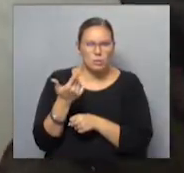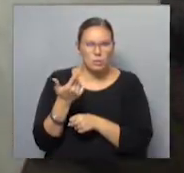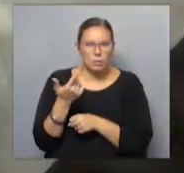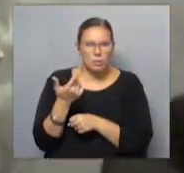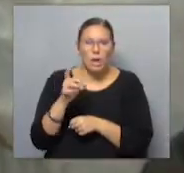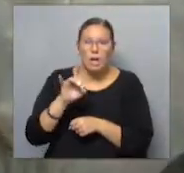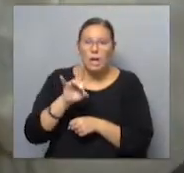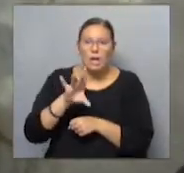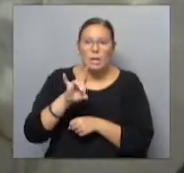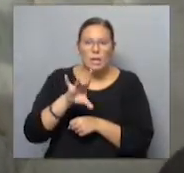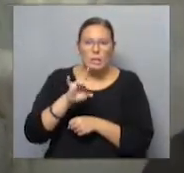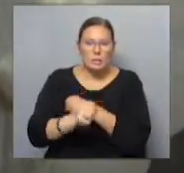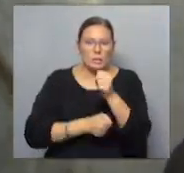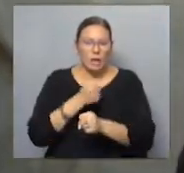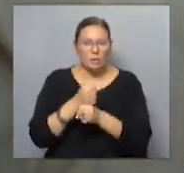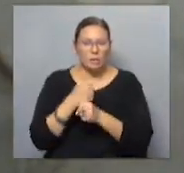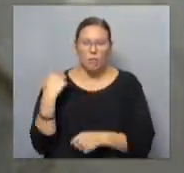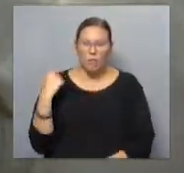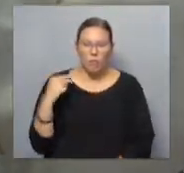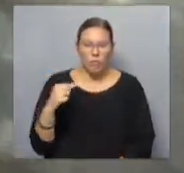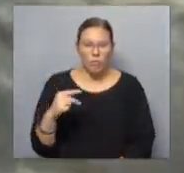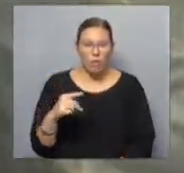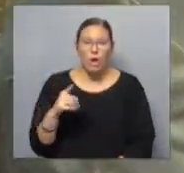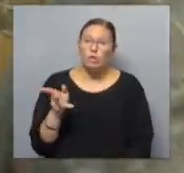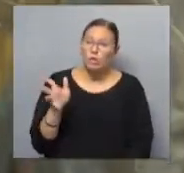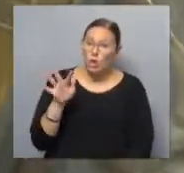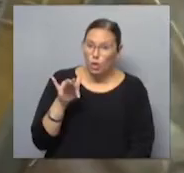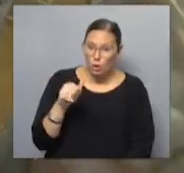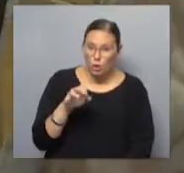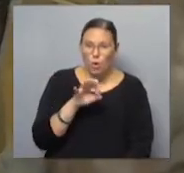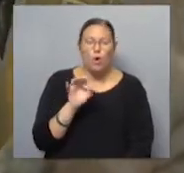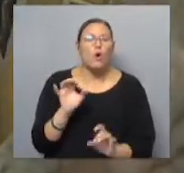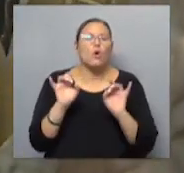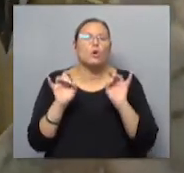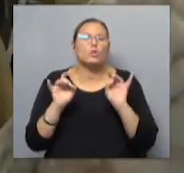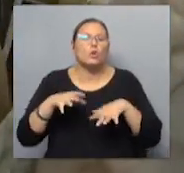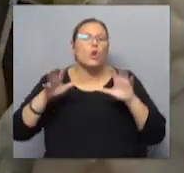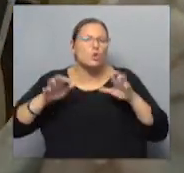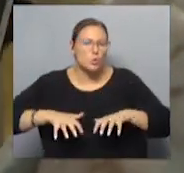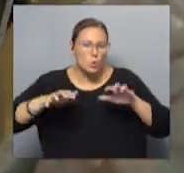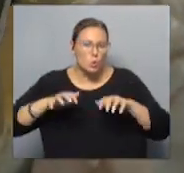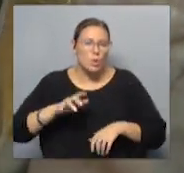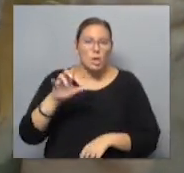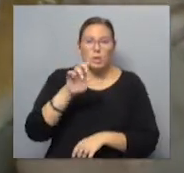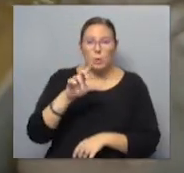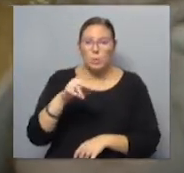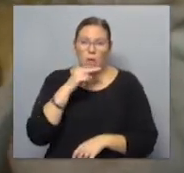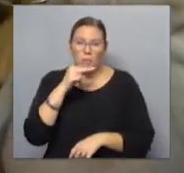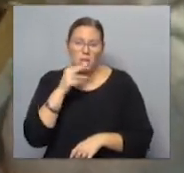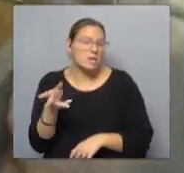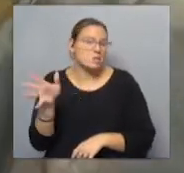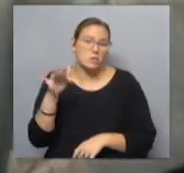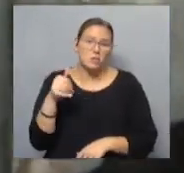Casi como 15 años ya acá. ¿Todos los días o solo los días de lluvia? No, de lunes a viernes, todos los días